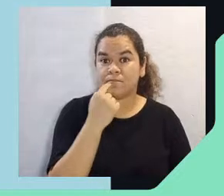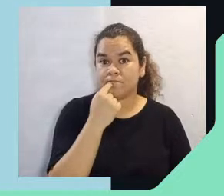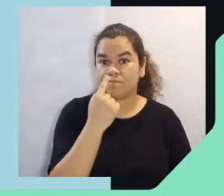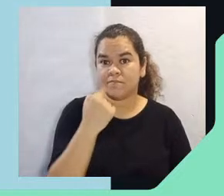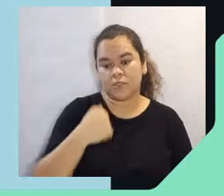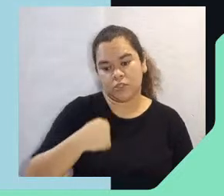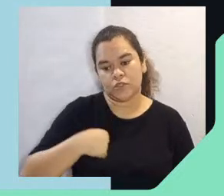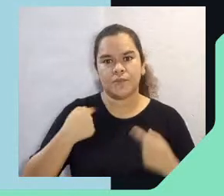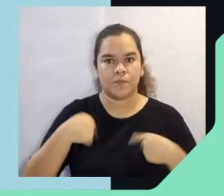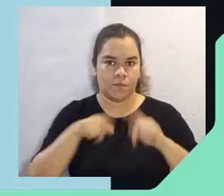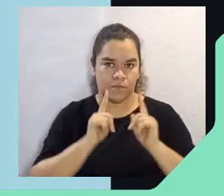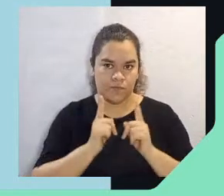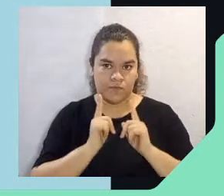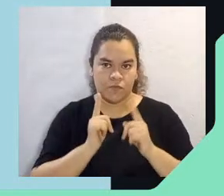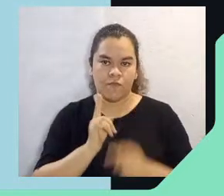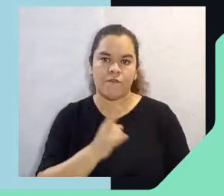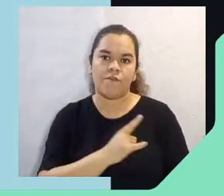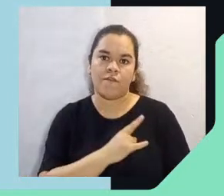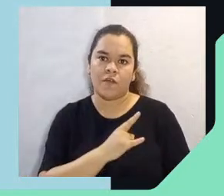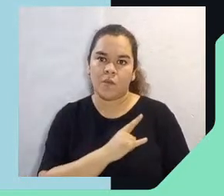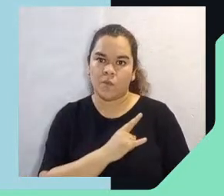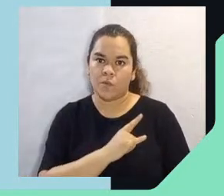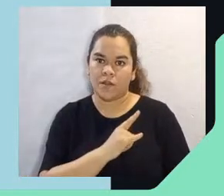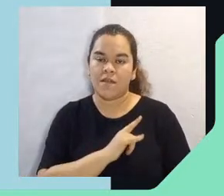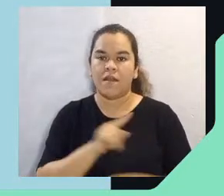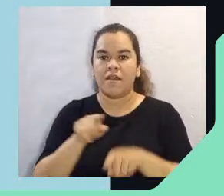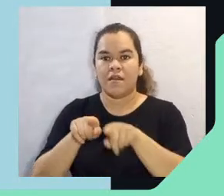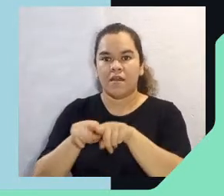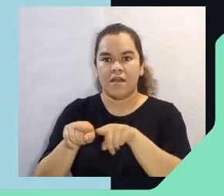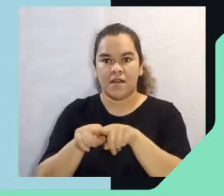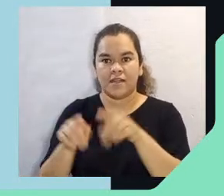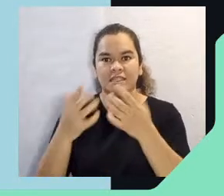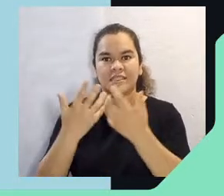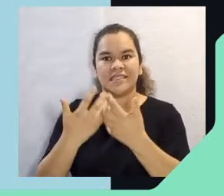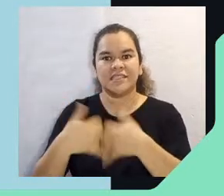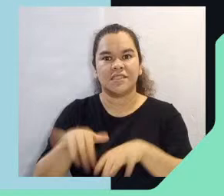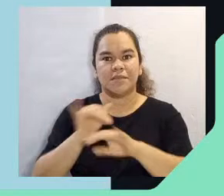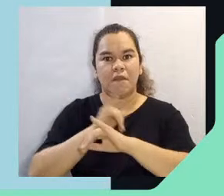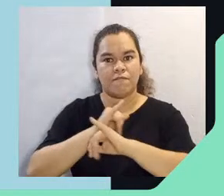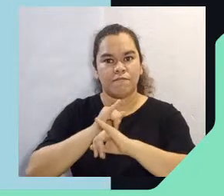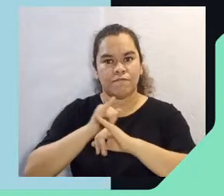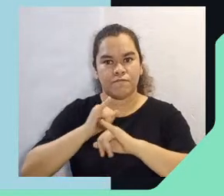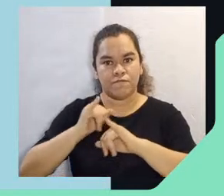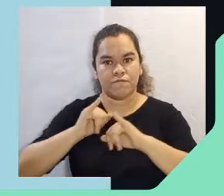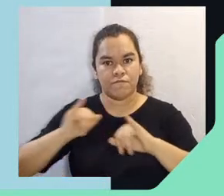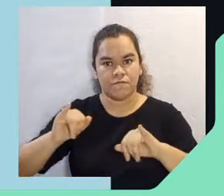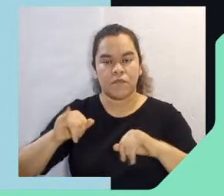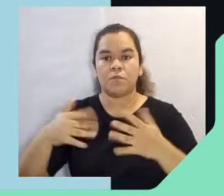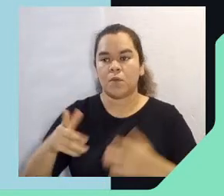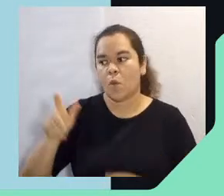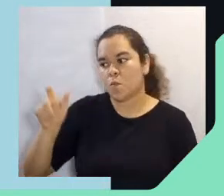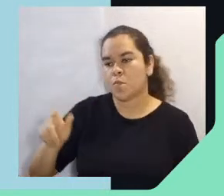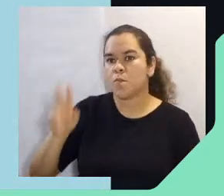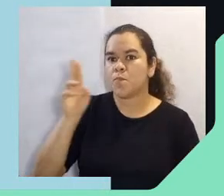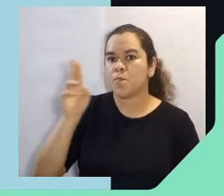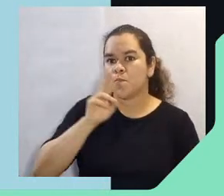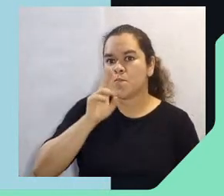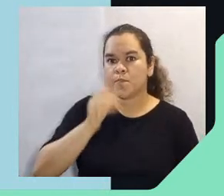la Facultad de Ciencias Exactas, de la carrera de Sistemas, y junto con Lucía, que es